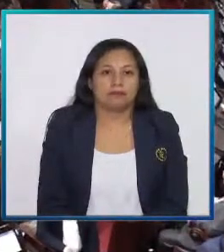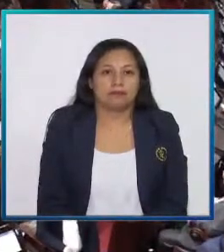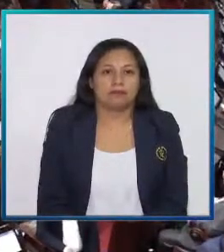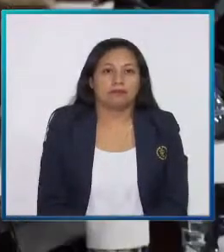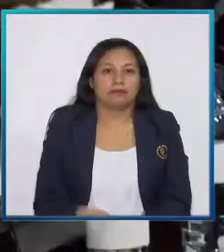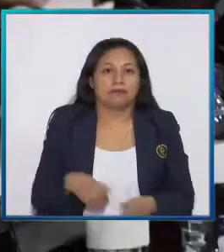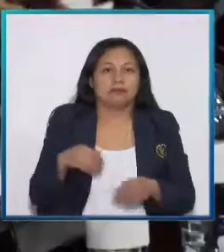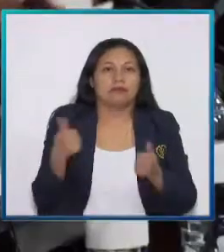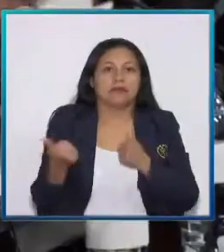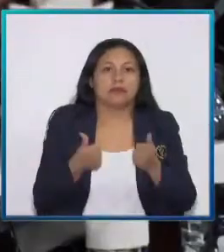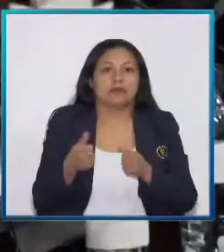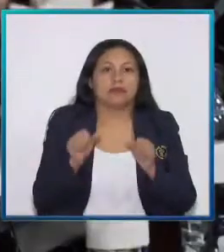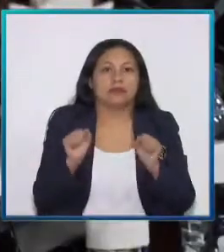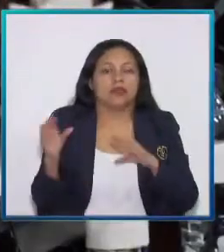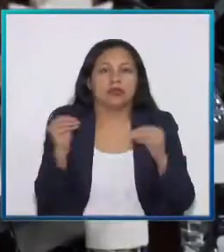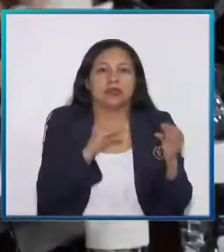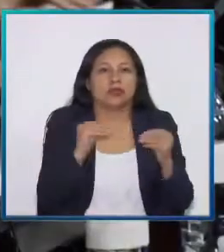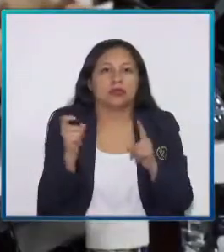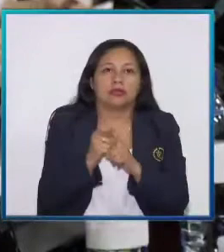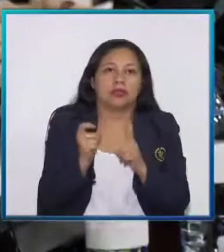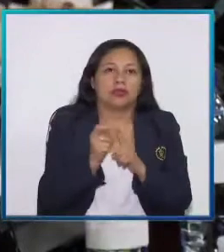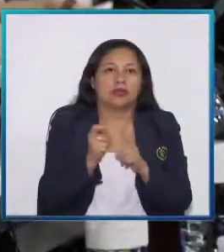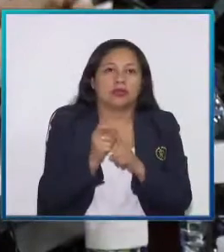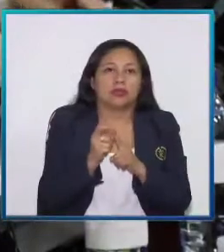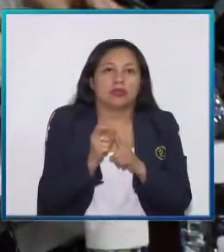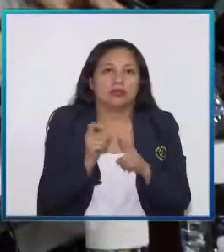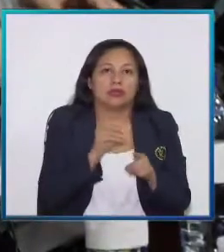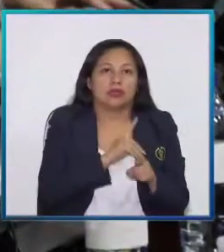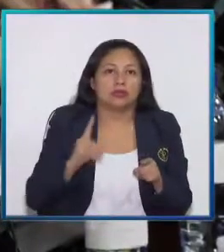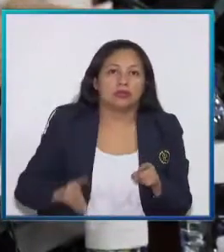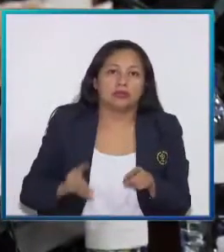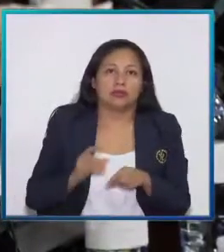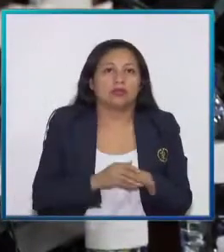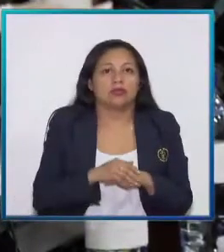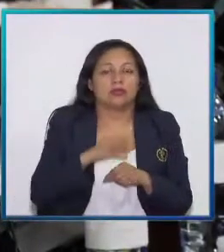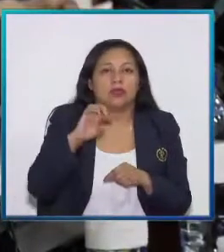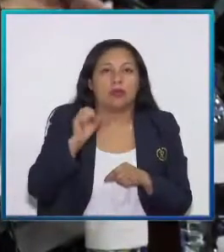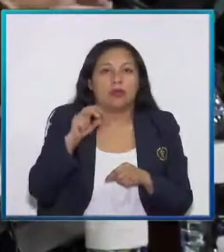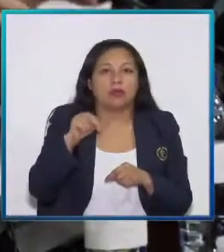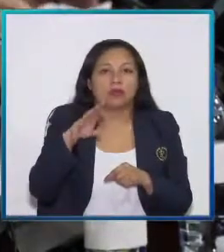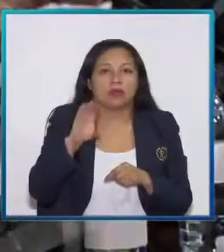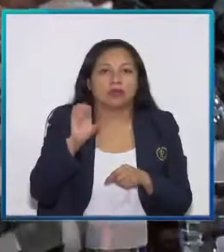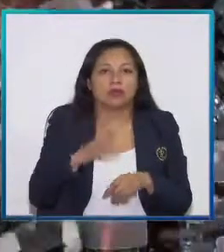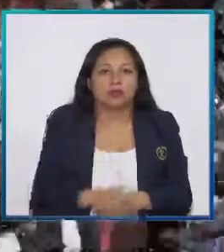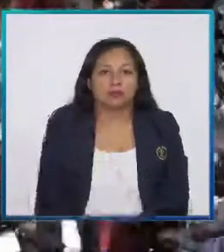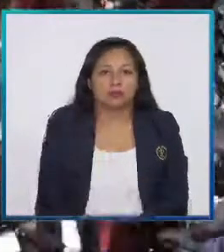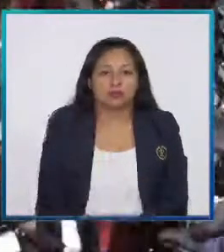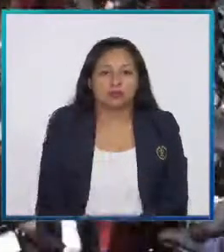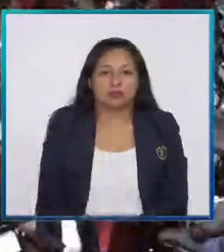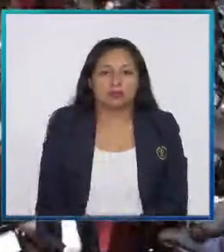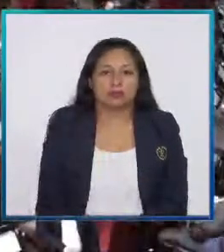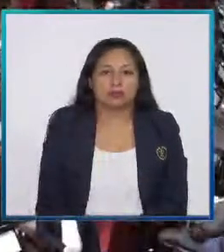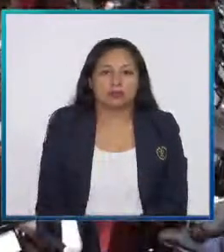Se enmienda el trámite para la discusión. Tiene la palabra el diputado Osmundo Ponce.